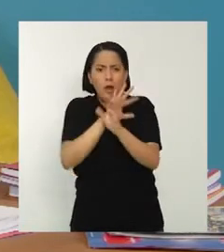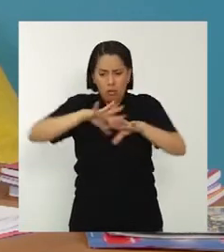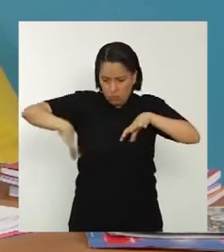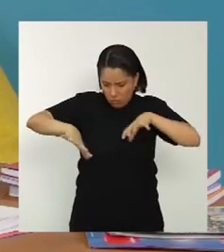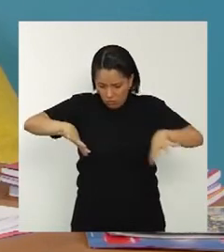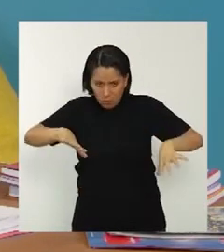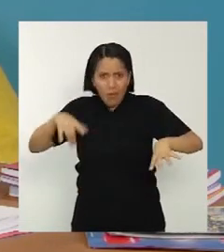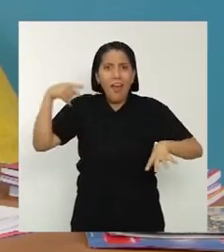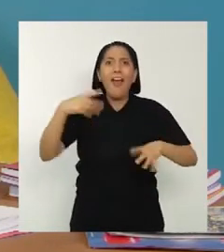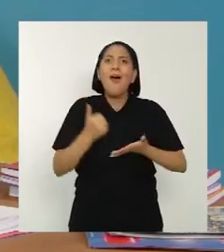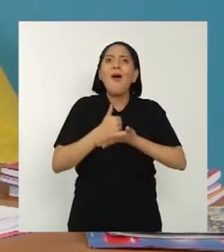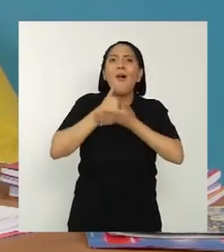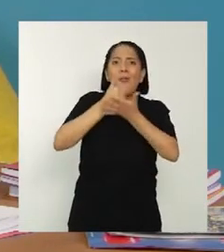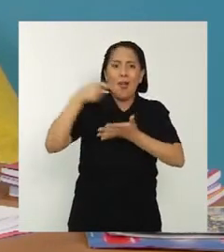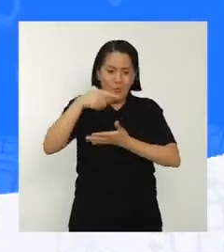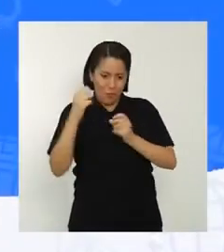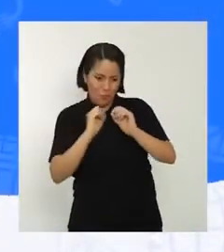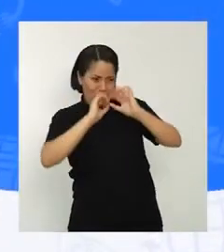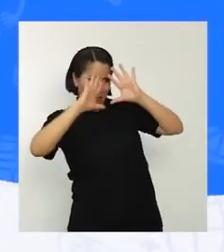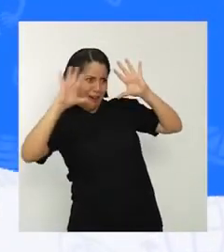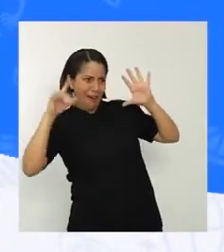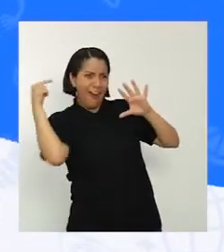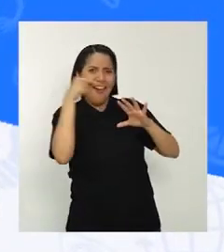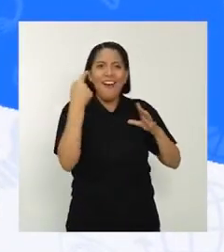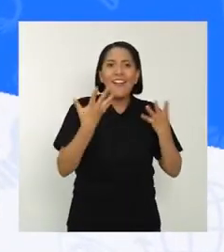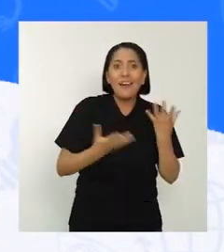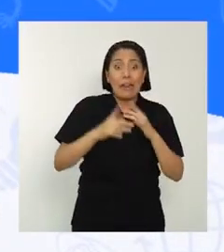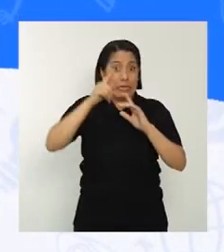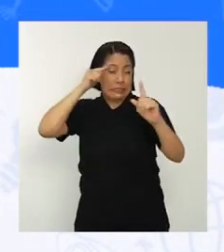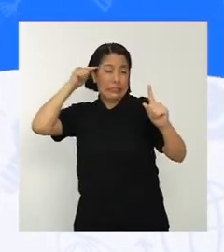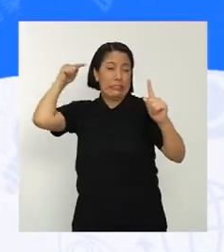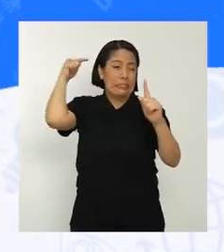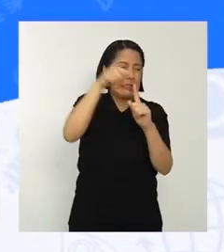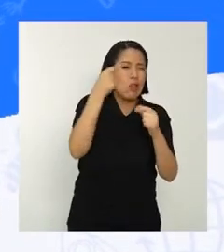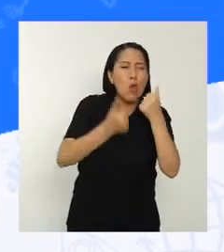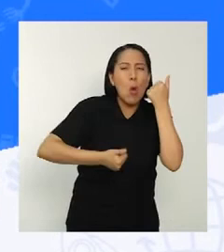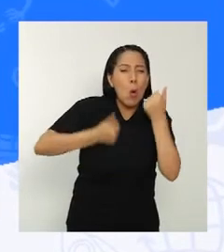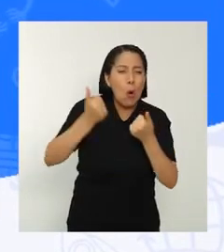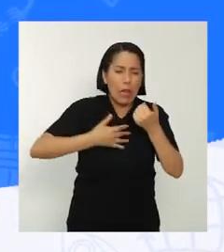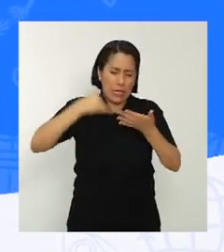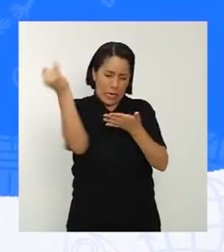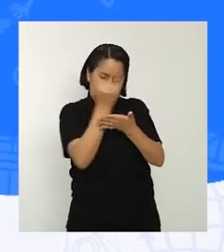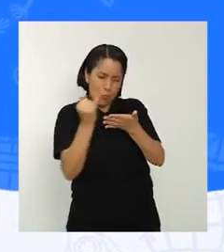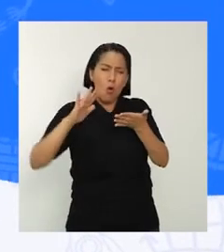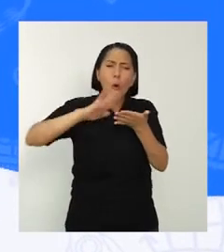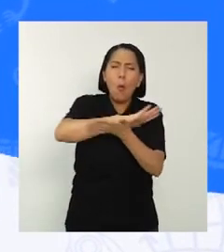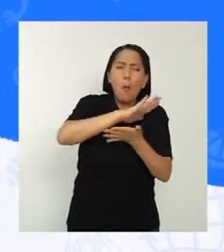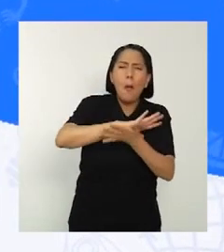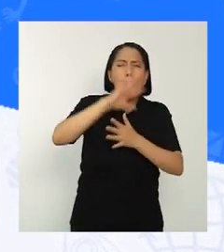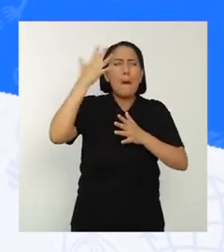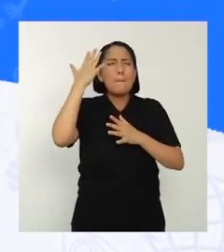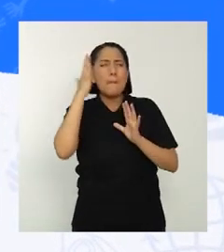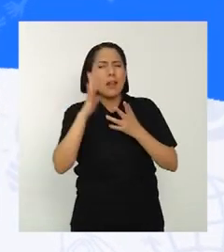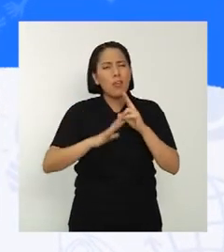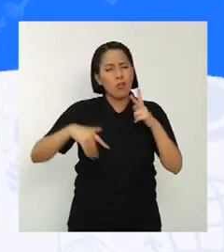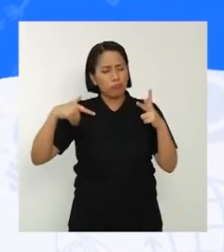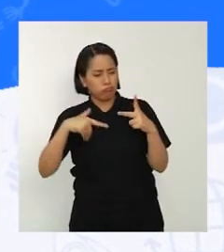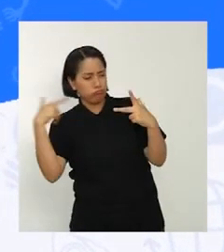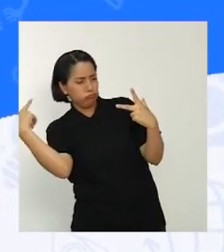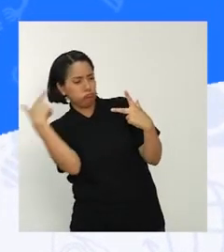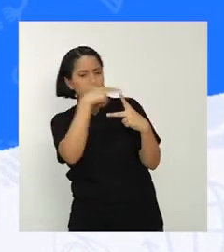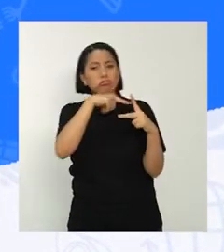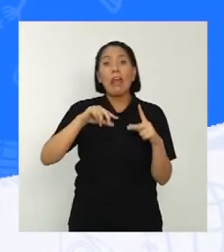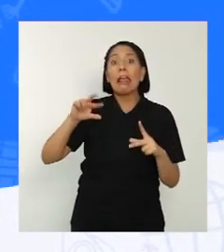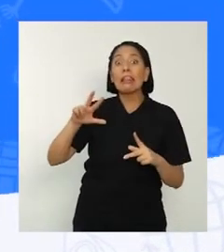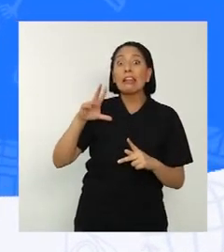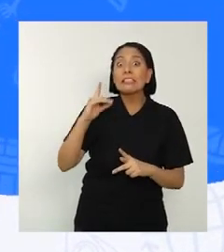brazos, transmitirá más dinamismo. El reto es hacer que, aunque el dibujo esté en un papel, parezca que estamos viendo un dibujo en